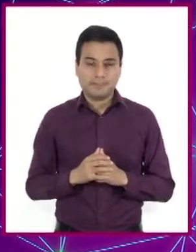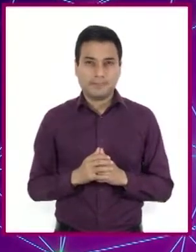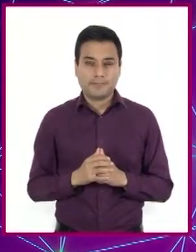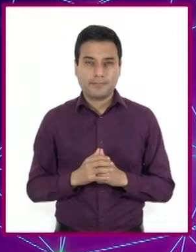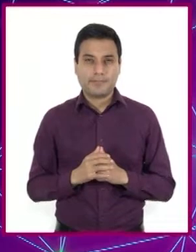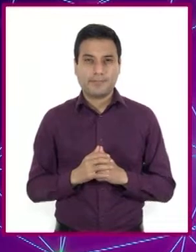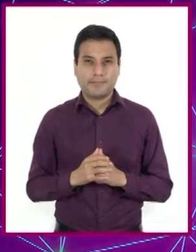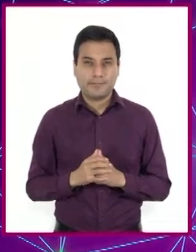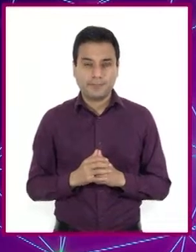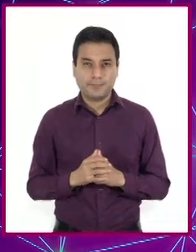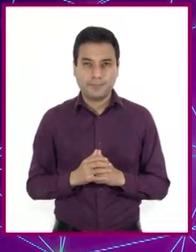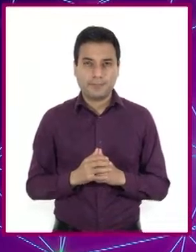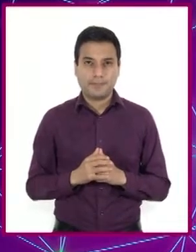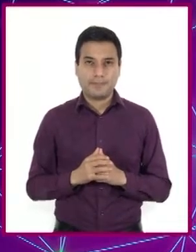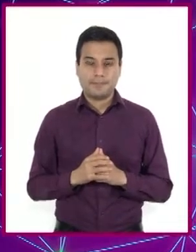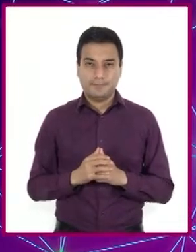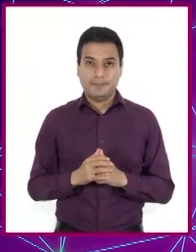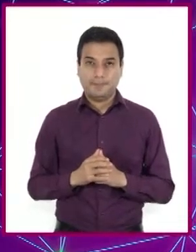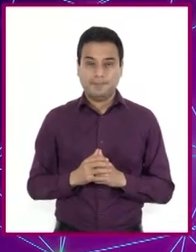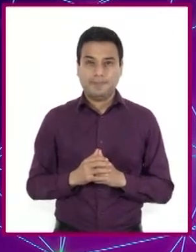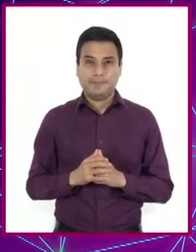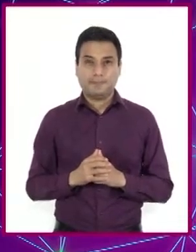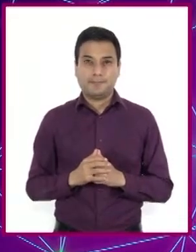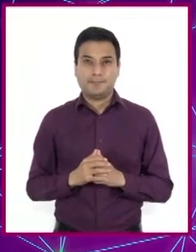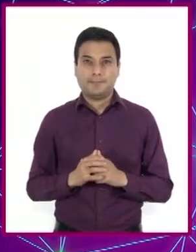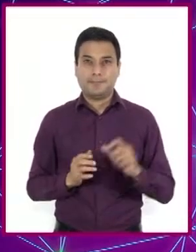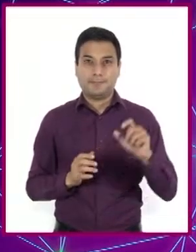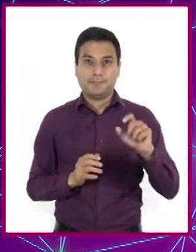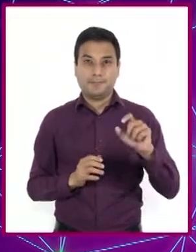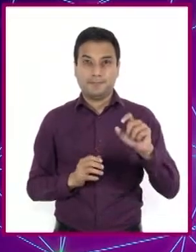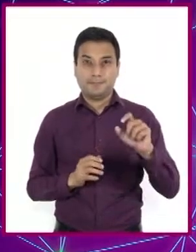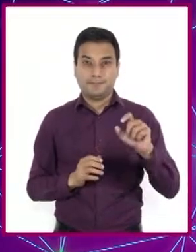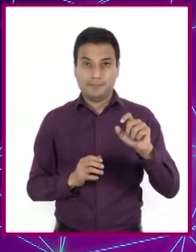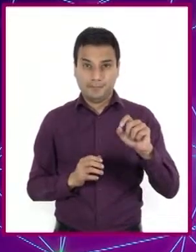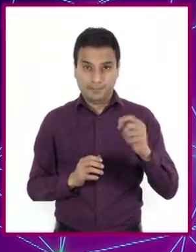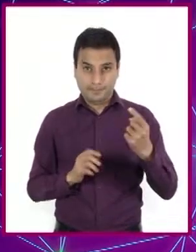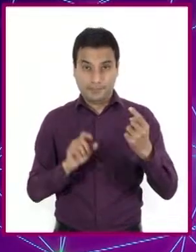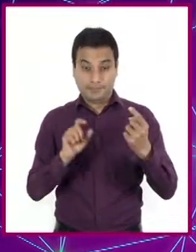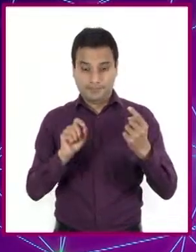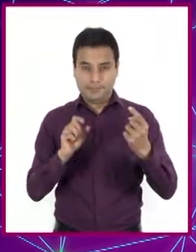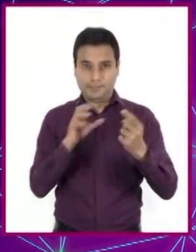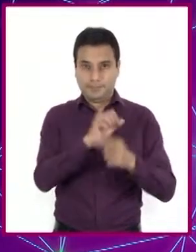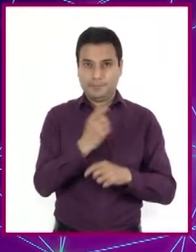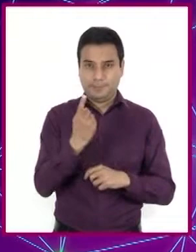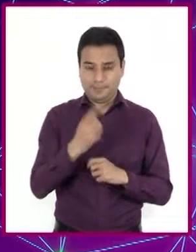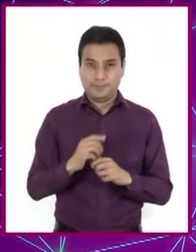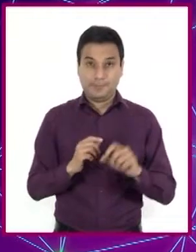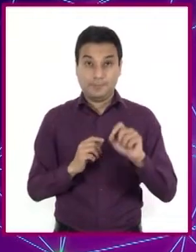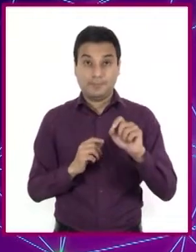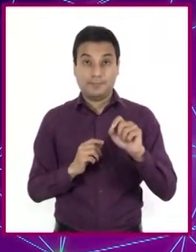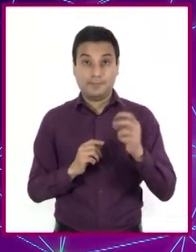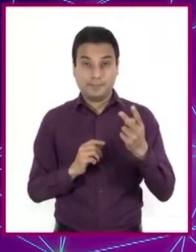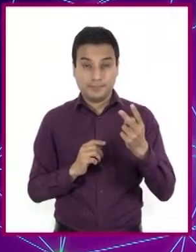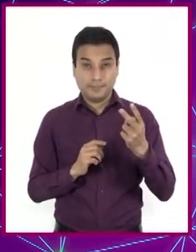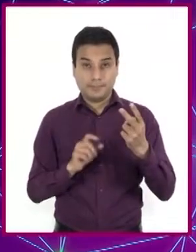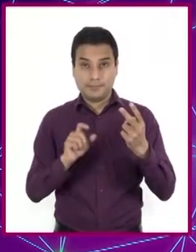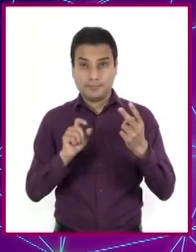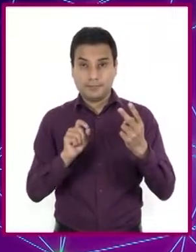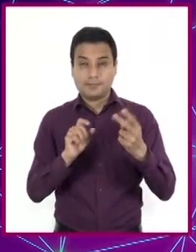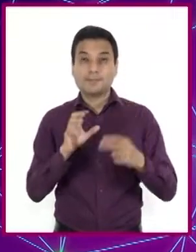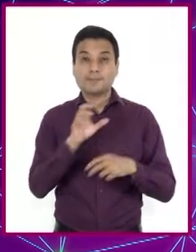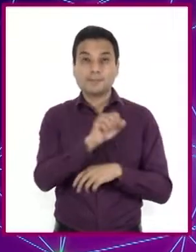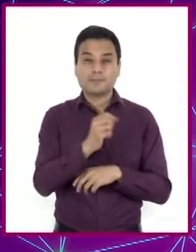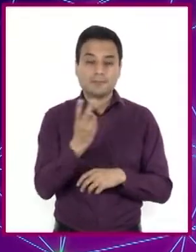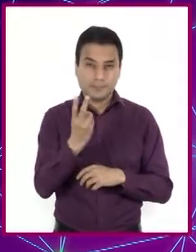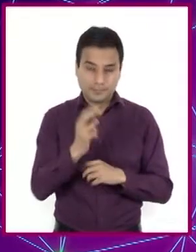El número 21 está a una distancia de 1 unidad. El número 22 se encuentra a una distancia de